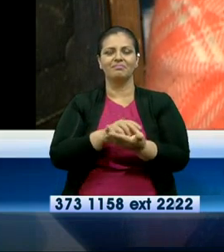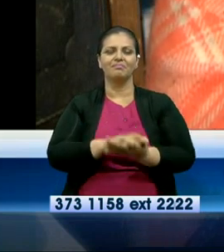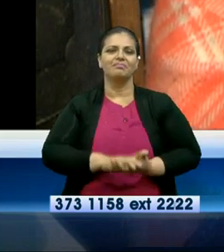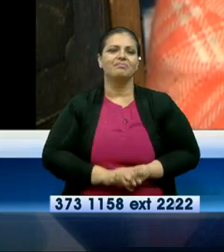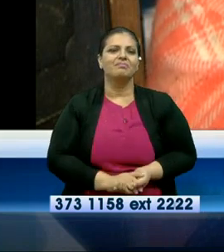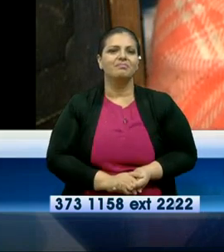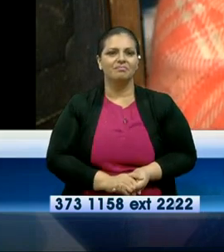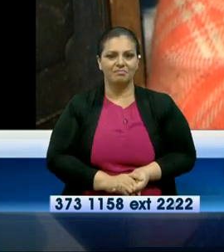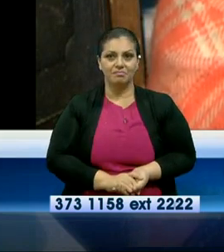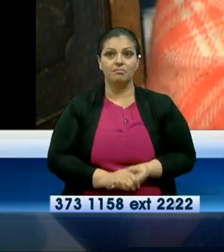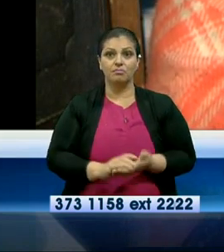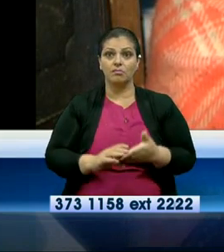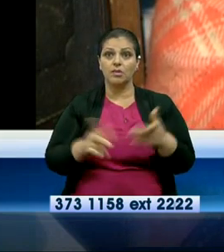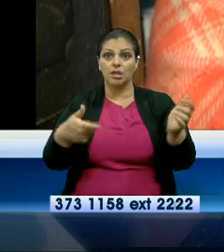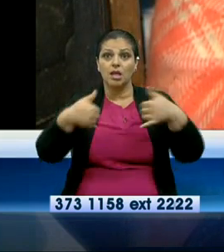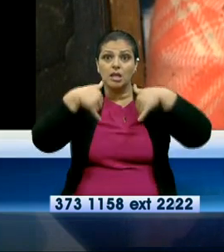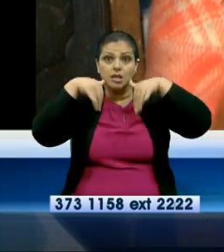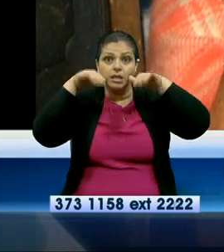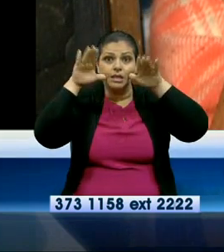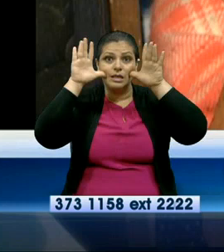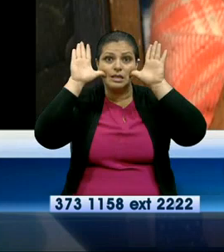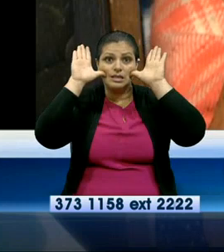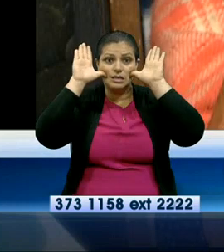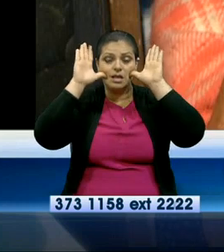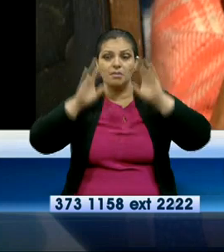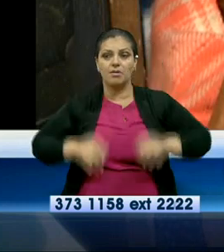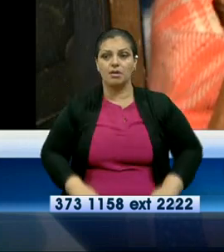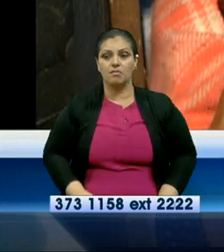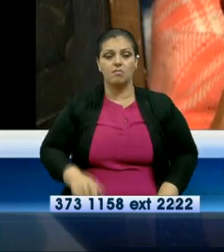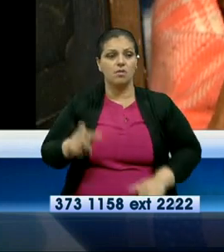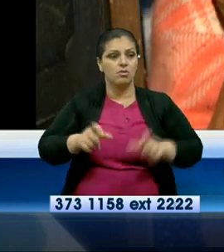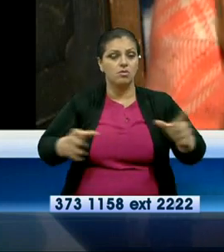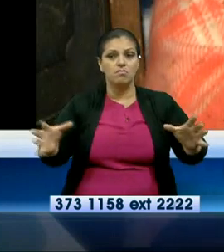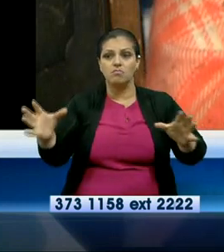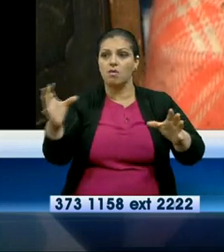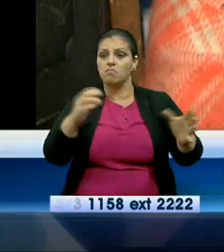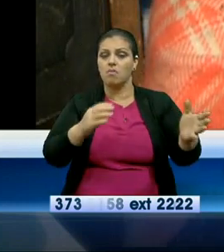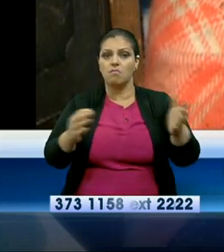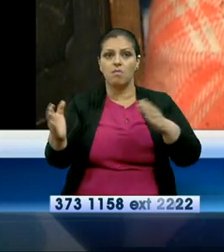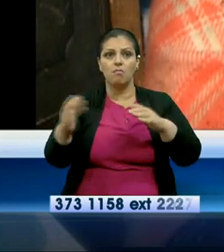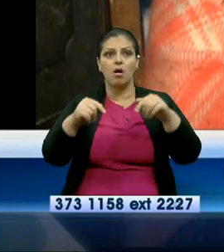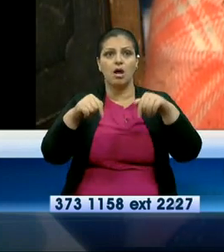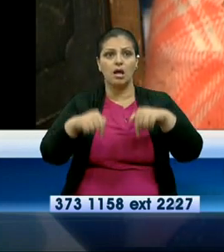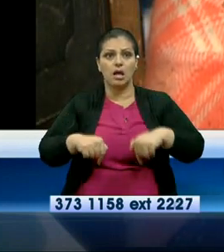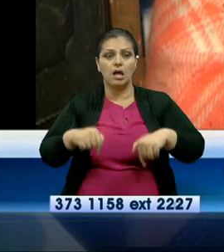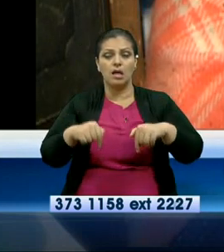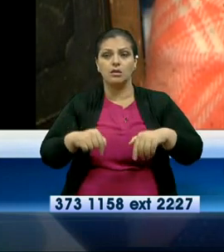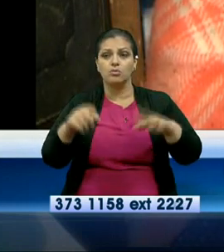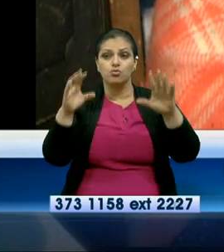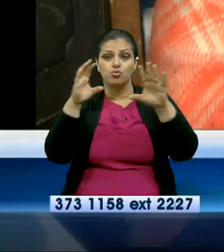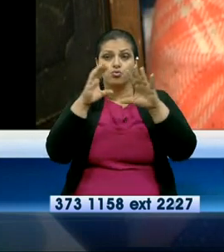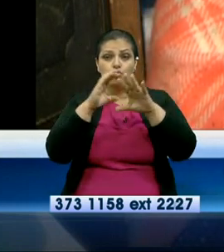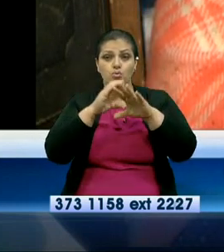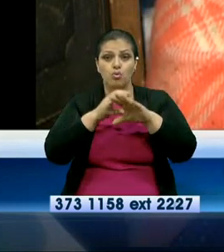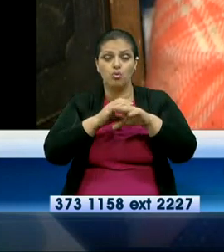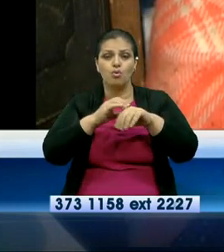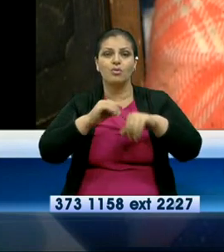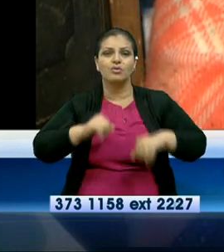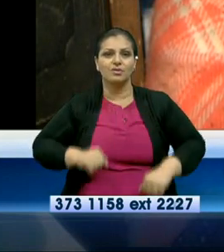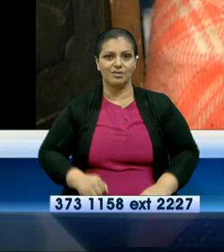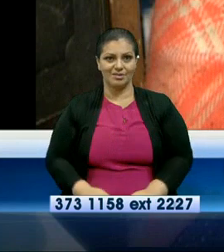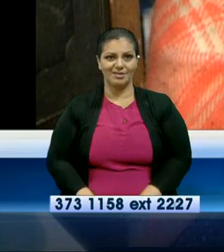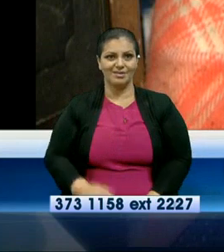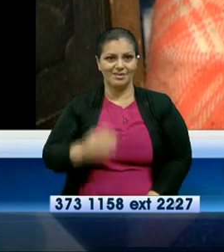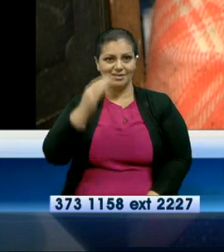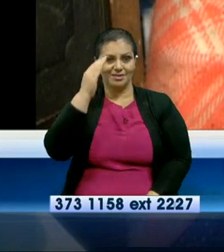en Nochebuena. Y en que toco más, ahora sí me toco en Nochebuena y en enero tocó mi